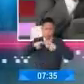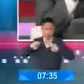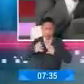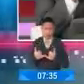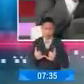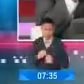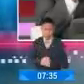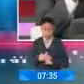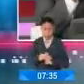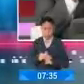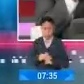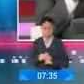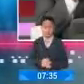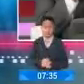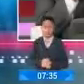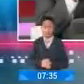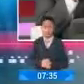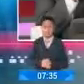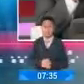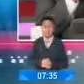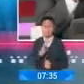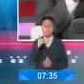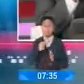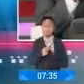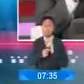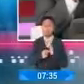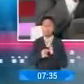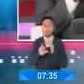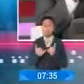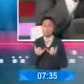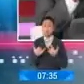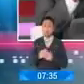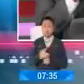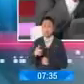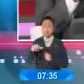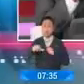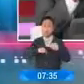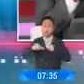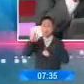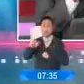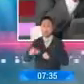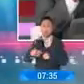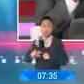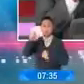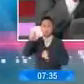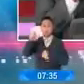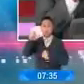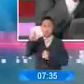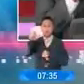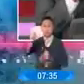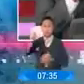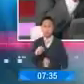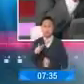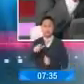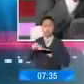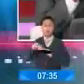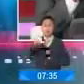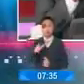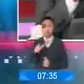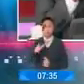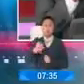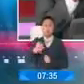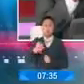momento. Y en estos casos, por ejemplo, se está investigando a administradores públicos, los administradores de los hospitales,